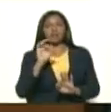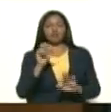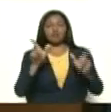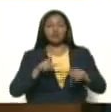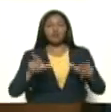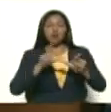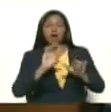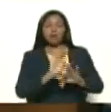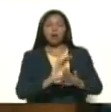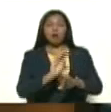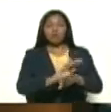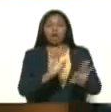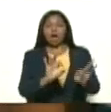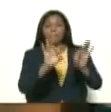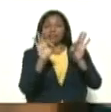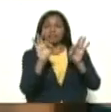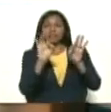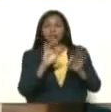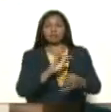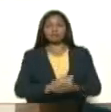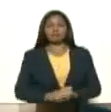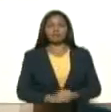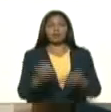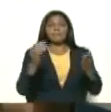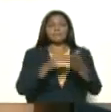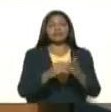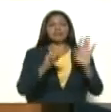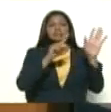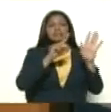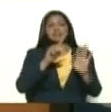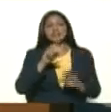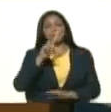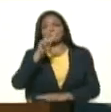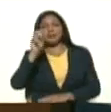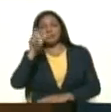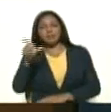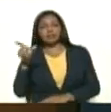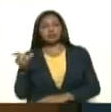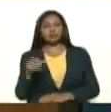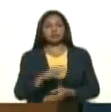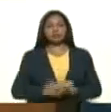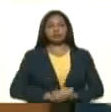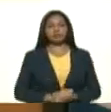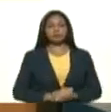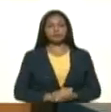de cuidados intensivos, es decir, 1.620 personas.